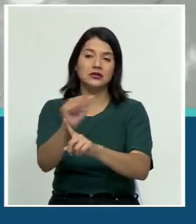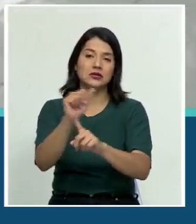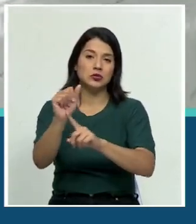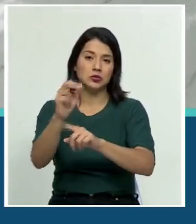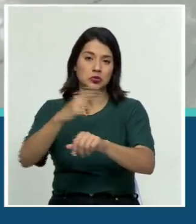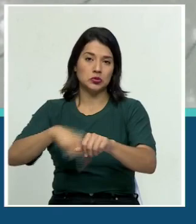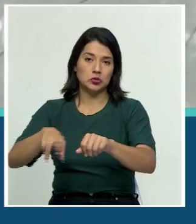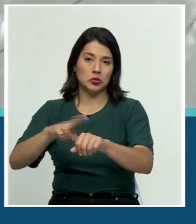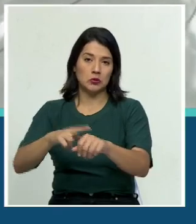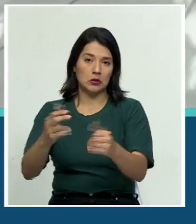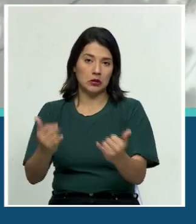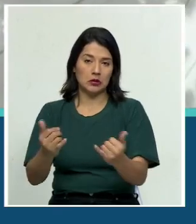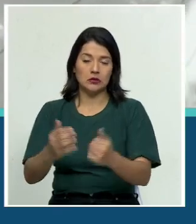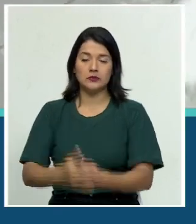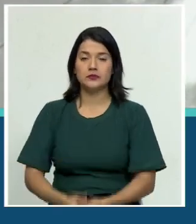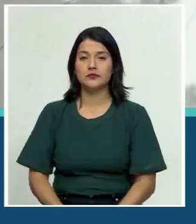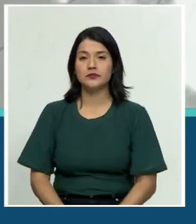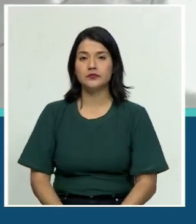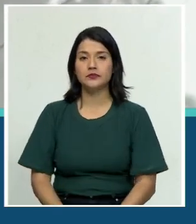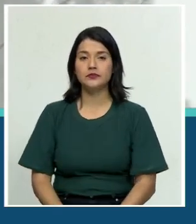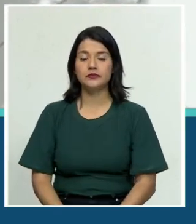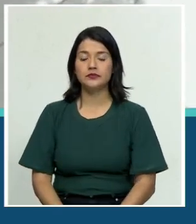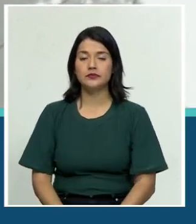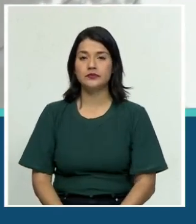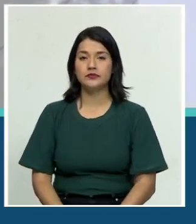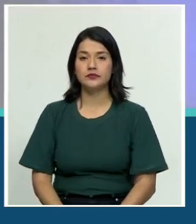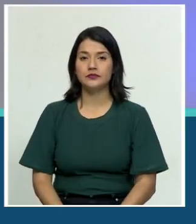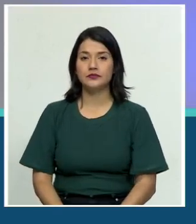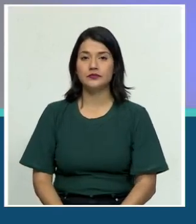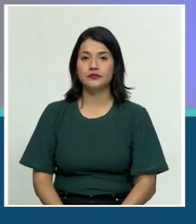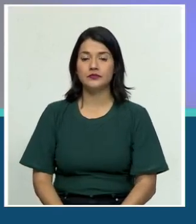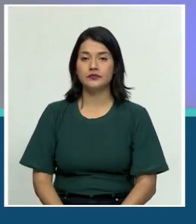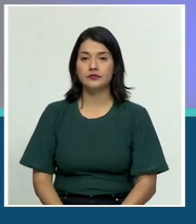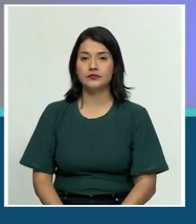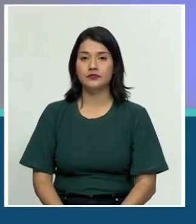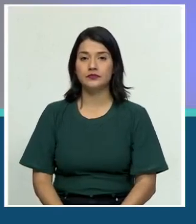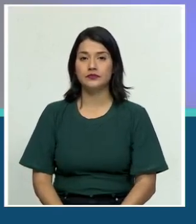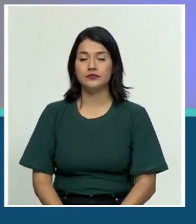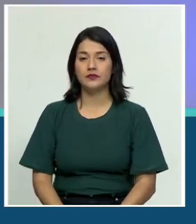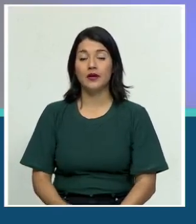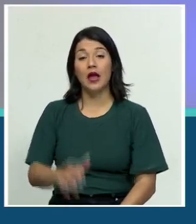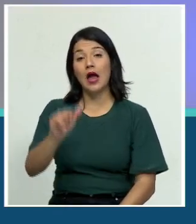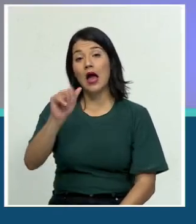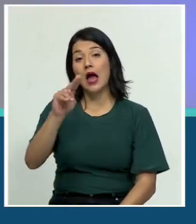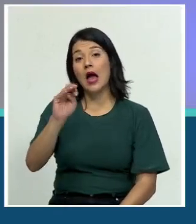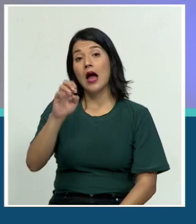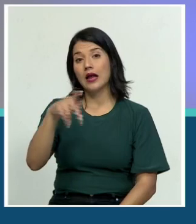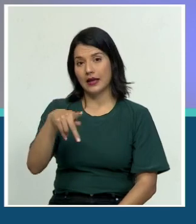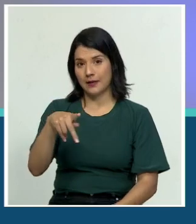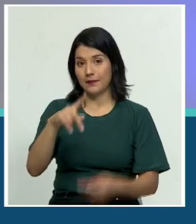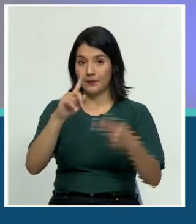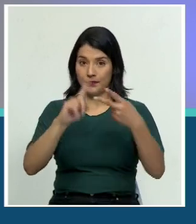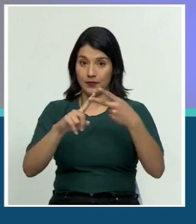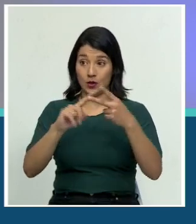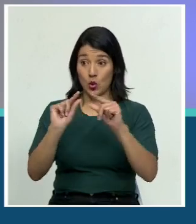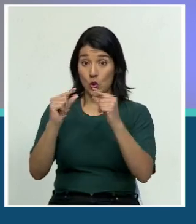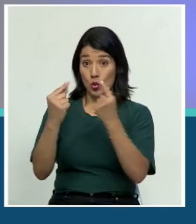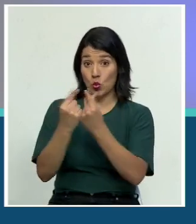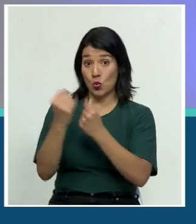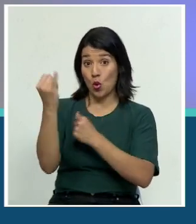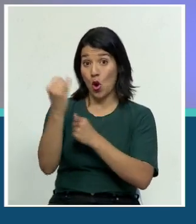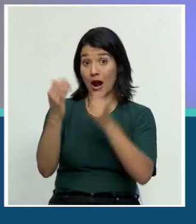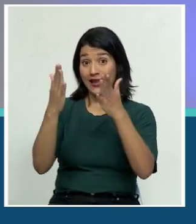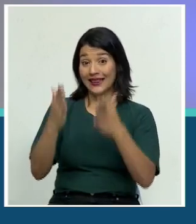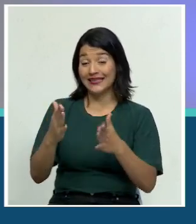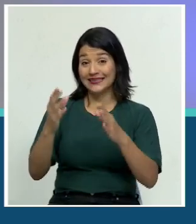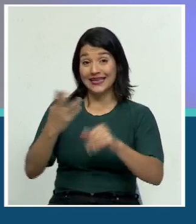de la época. La ANEP y un importante grupo de artistas nacionales presentaron la